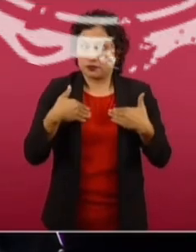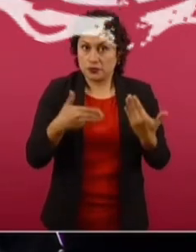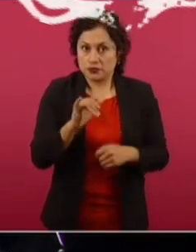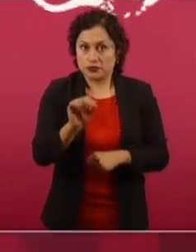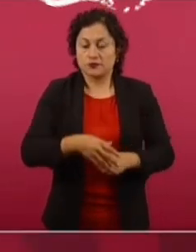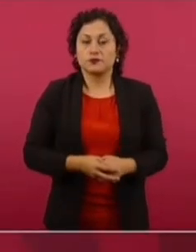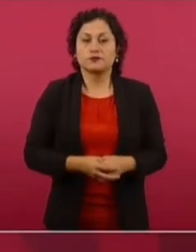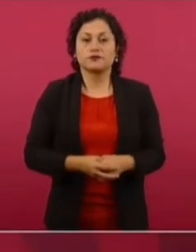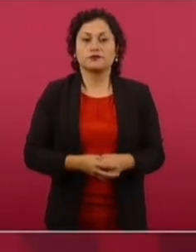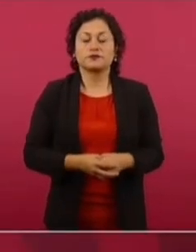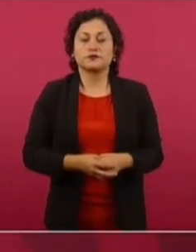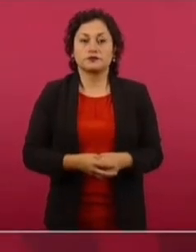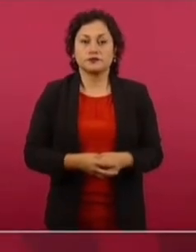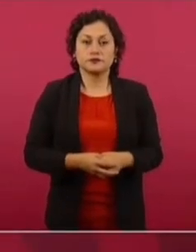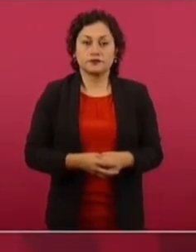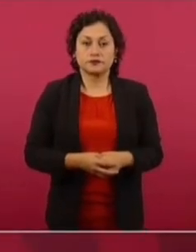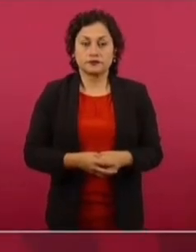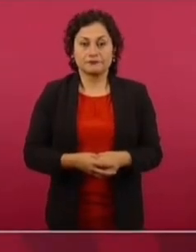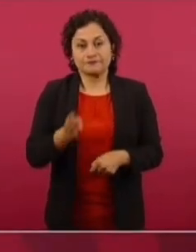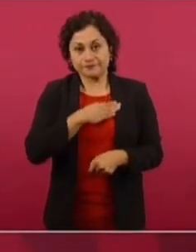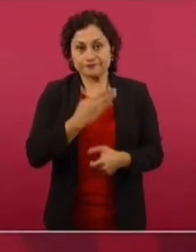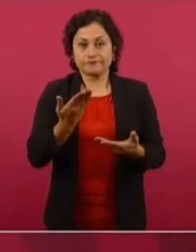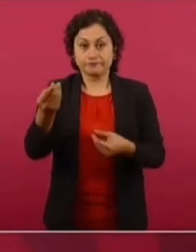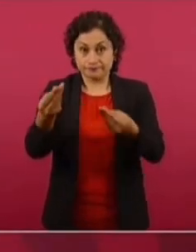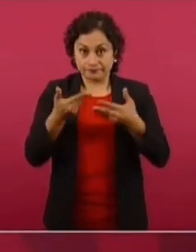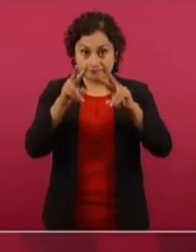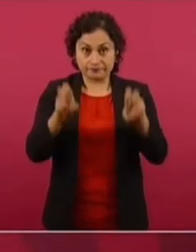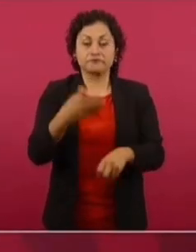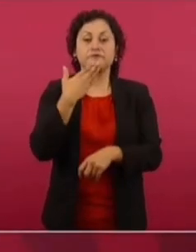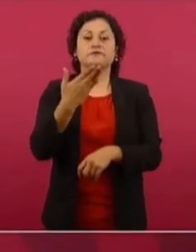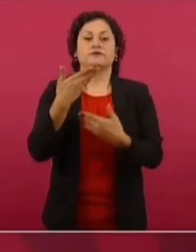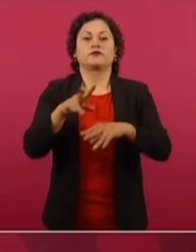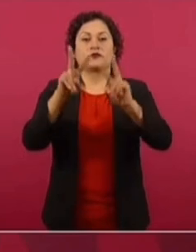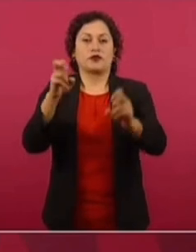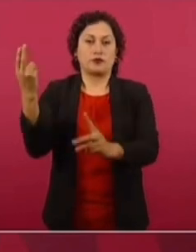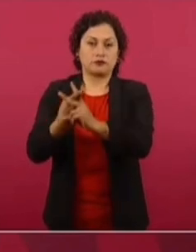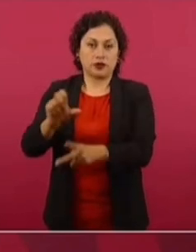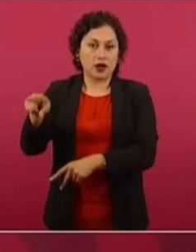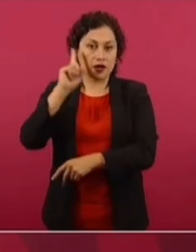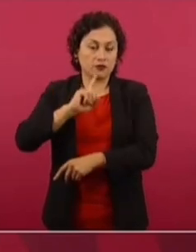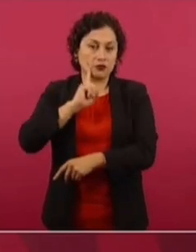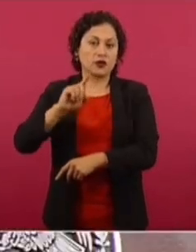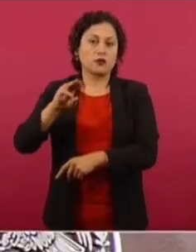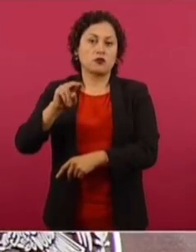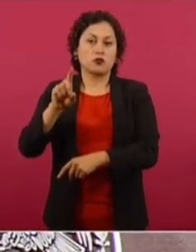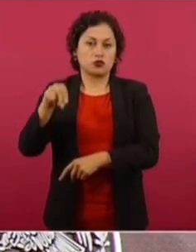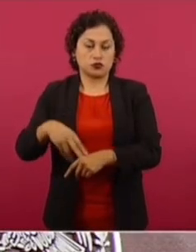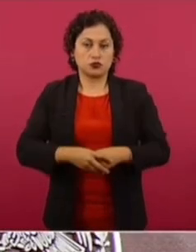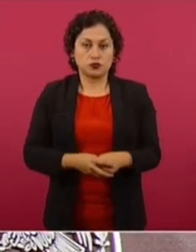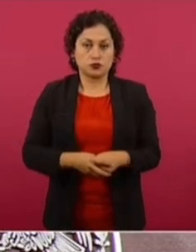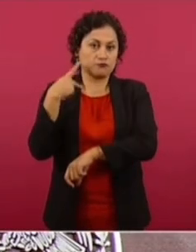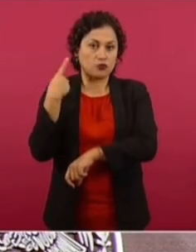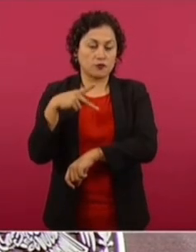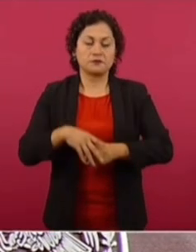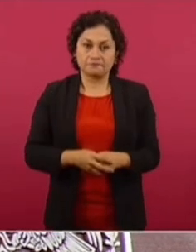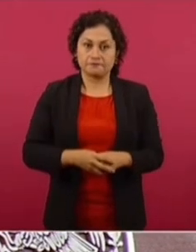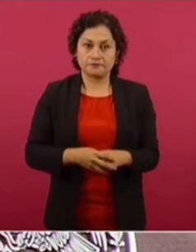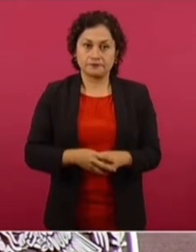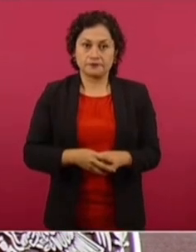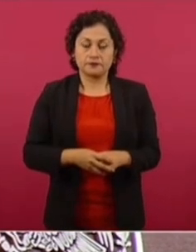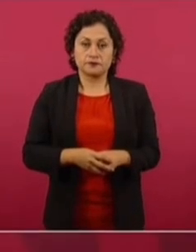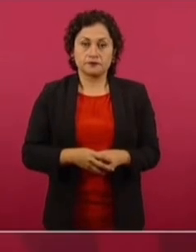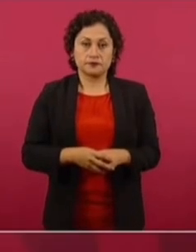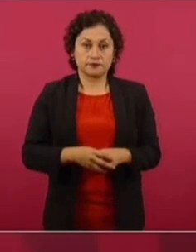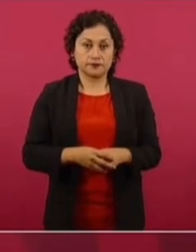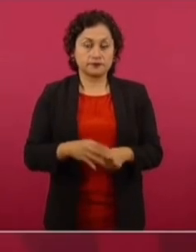Bueno, pues qué bien que tratas el tema del asesinato de la señora Monzón en Puebla,